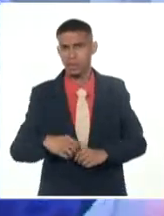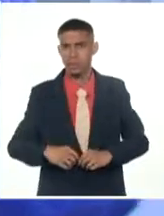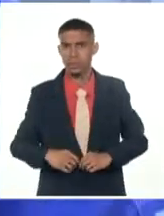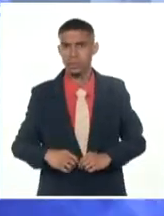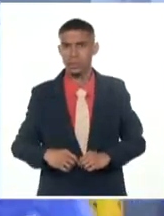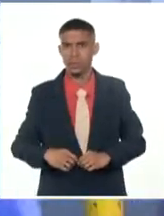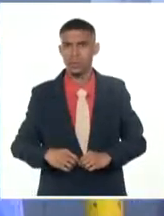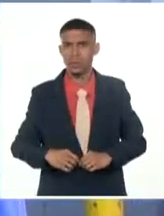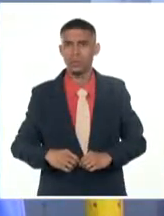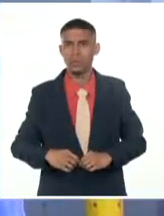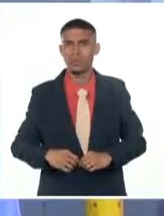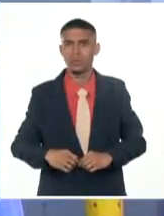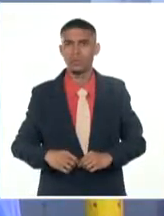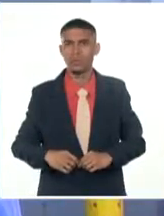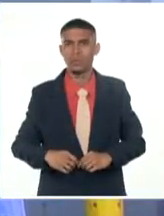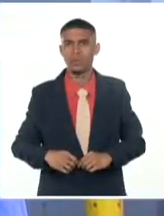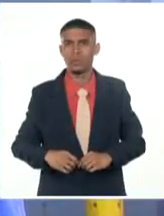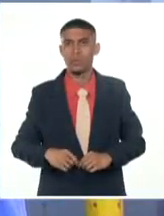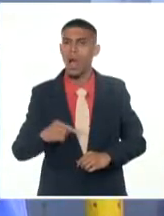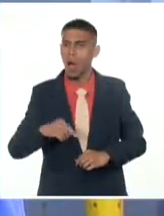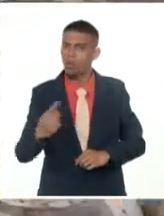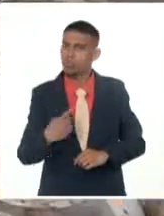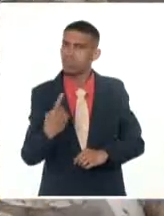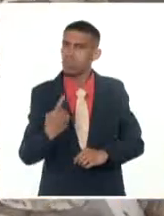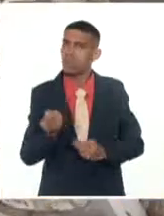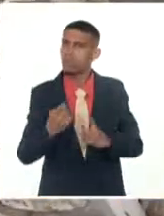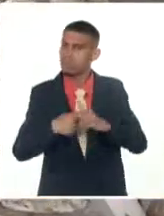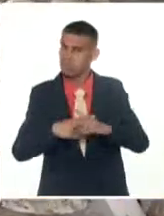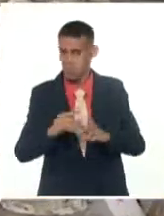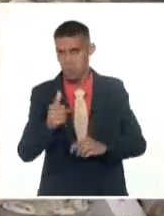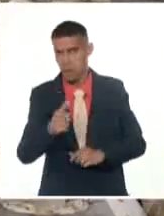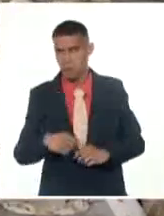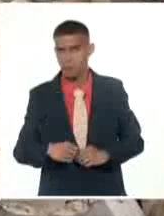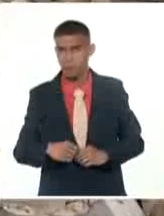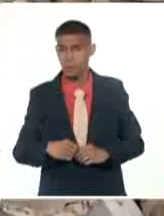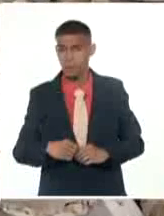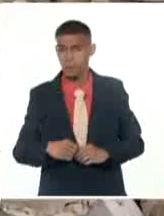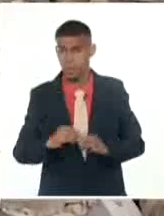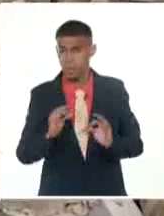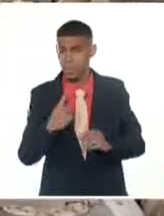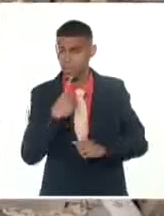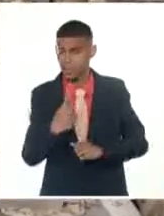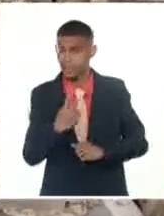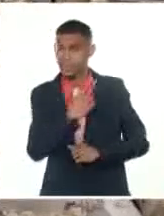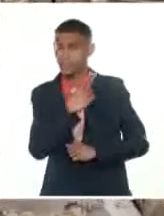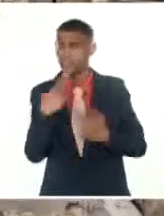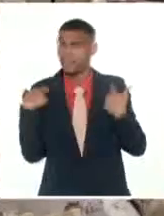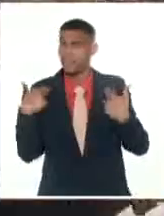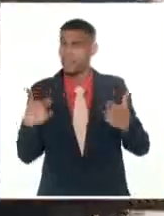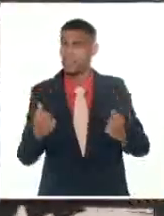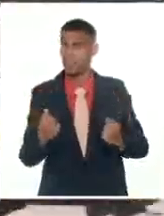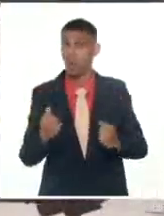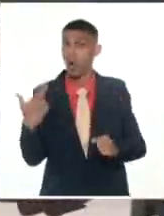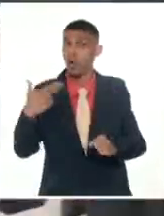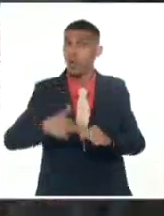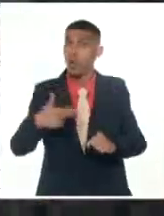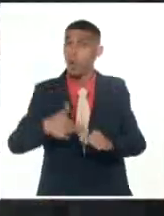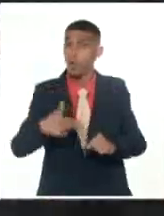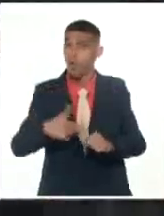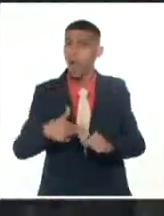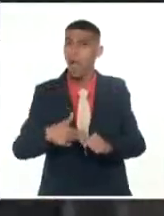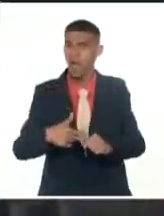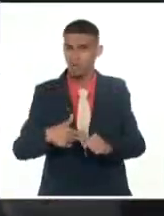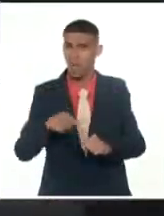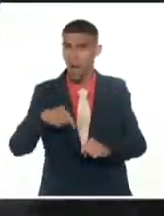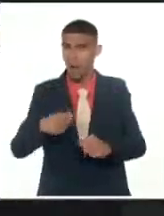una paila, pero se está haciendo, se está resolviendo. Según los directivos de Cupé, el municipio especial está recibiendo